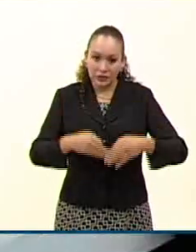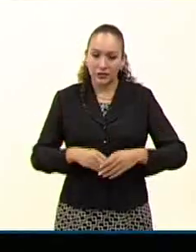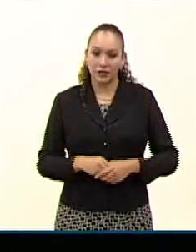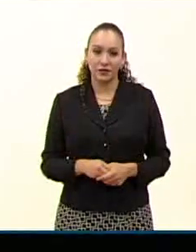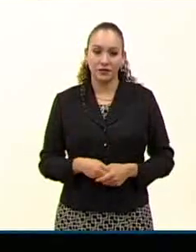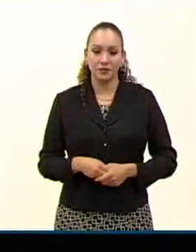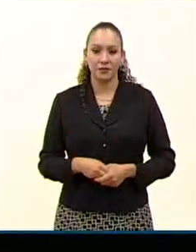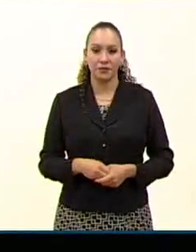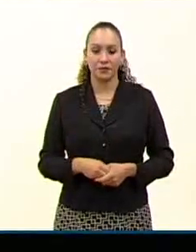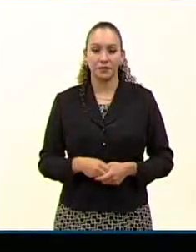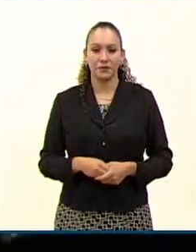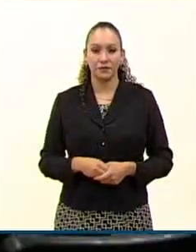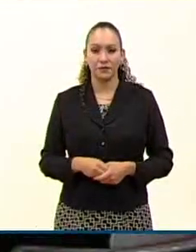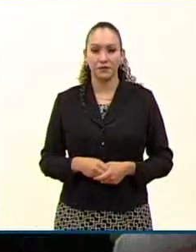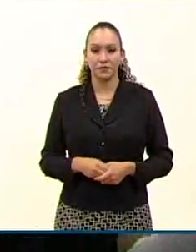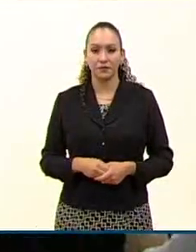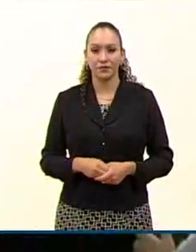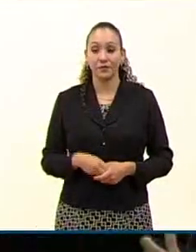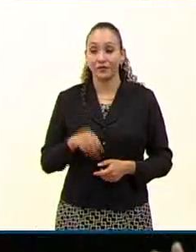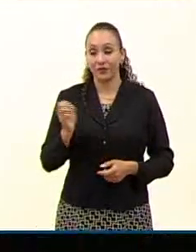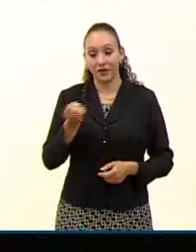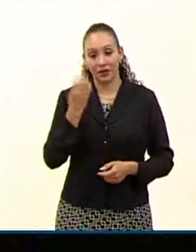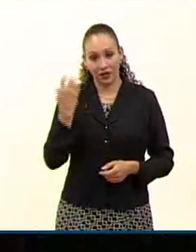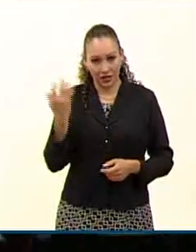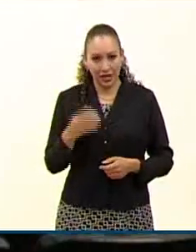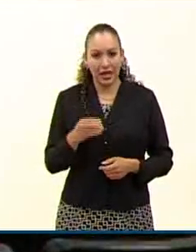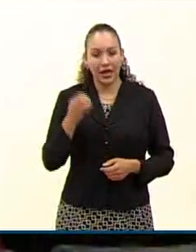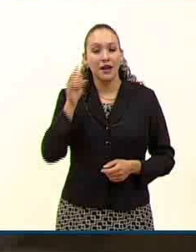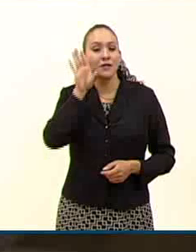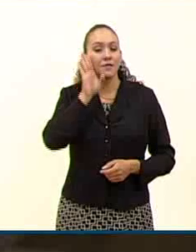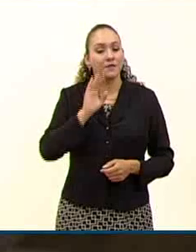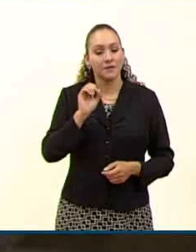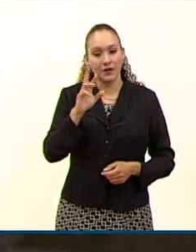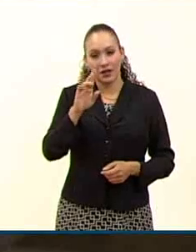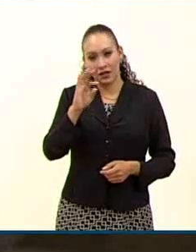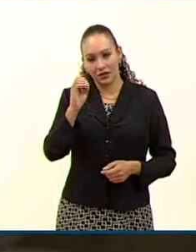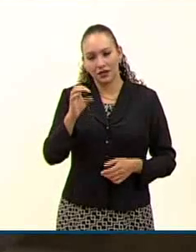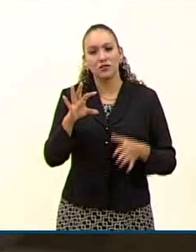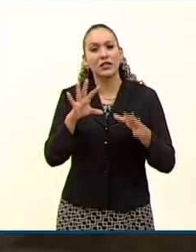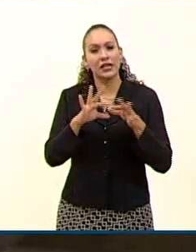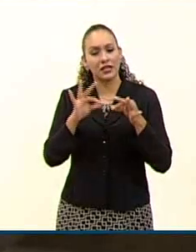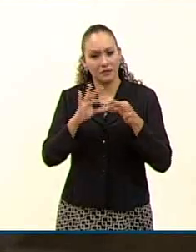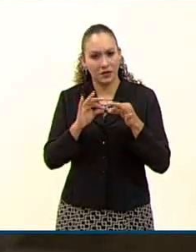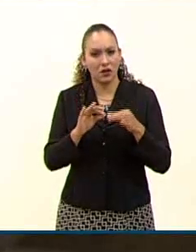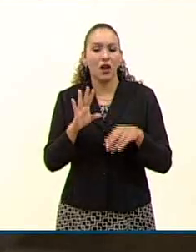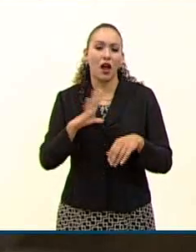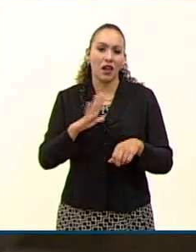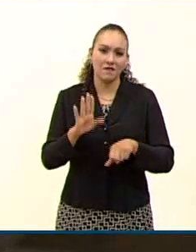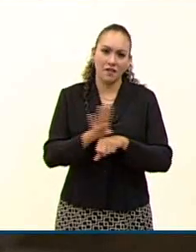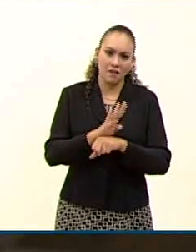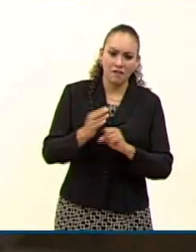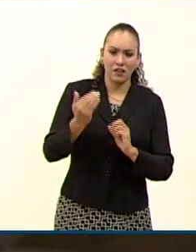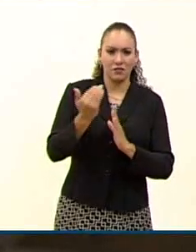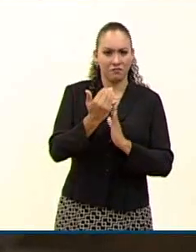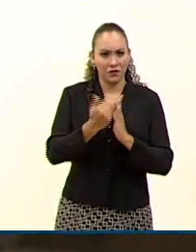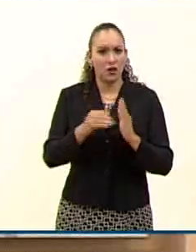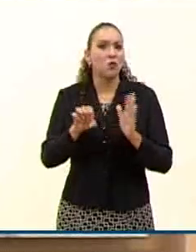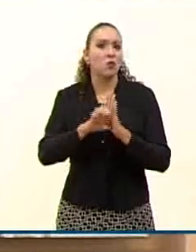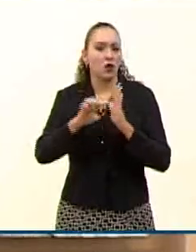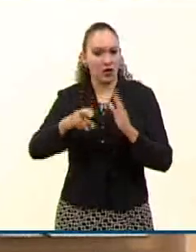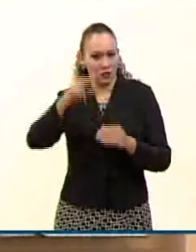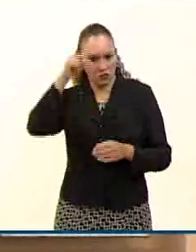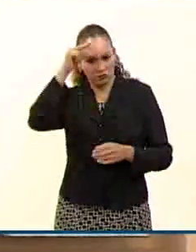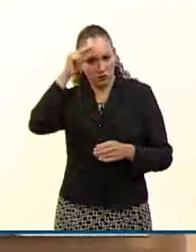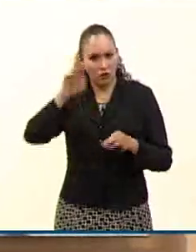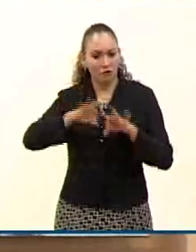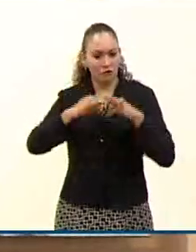En el acto, la ministra Ríos Farjat habló de virtudes como la templanza y la sabiduría, y de